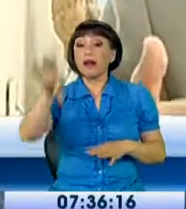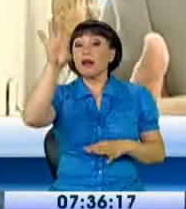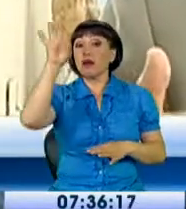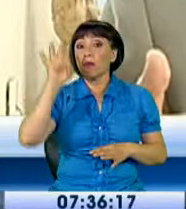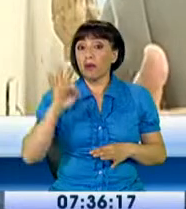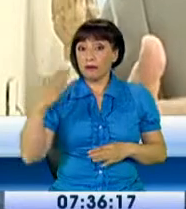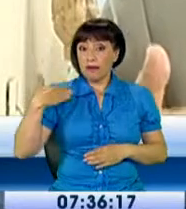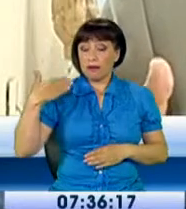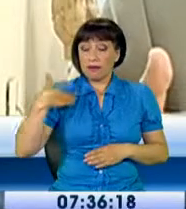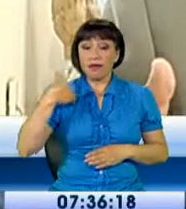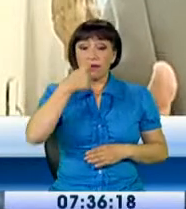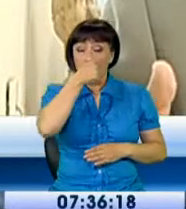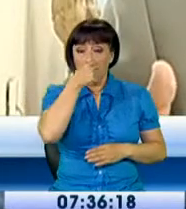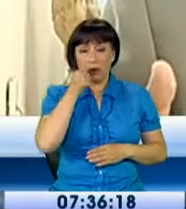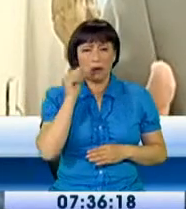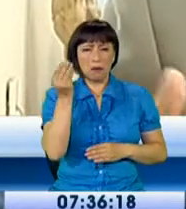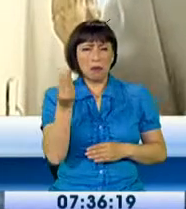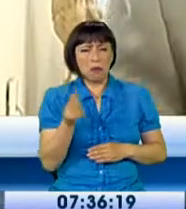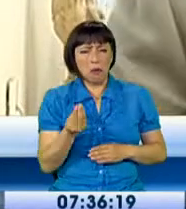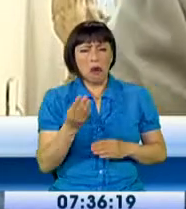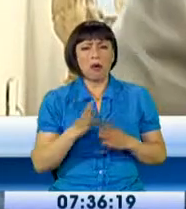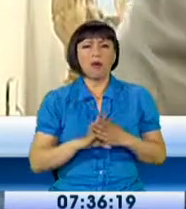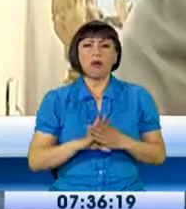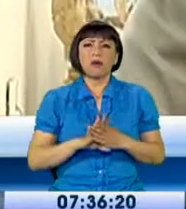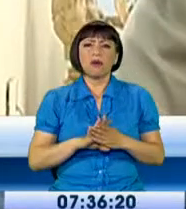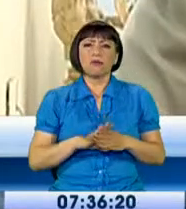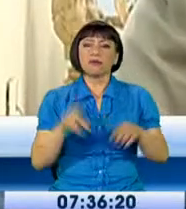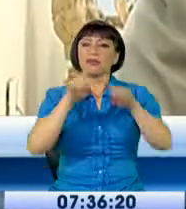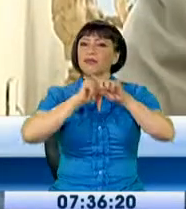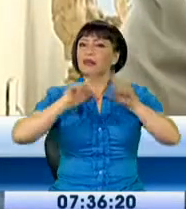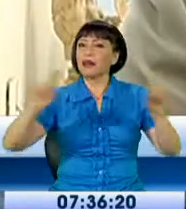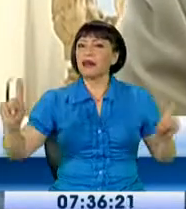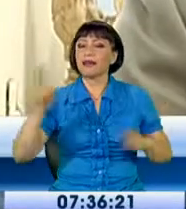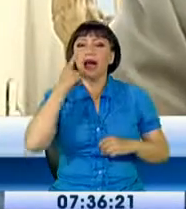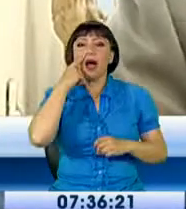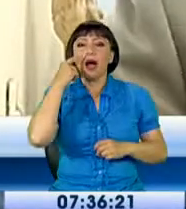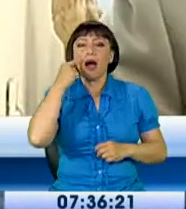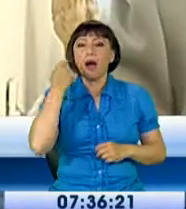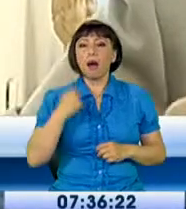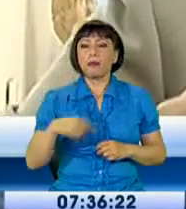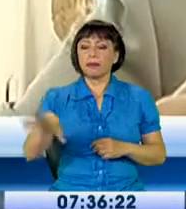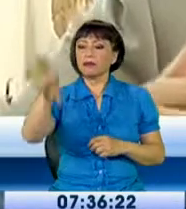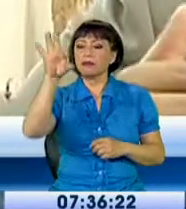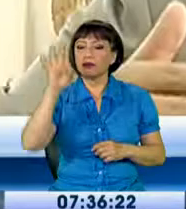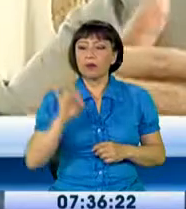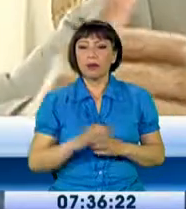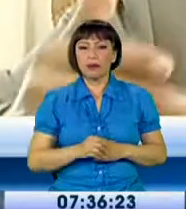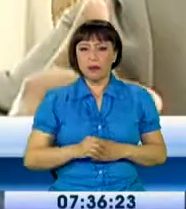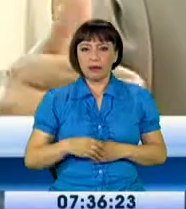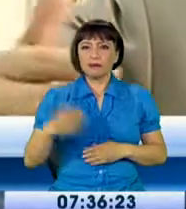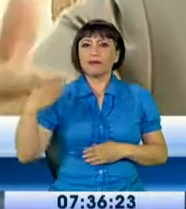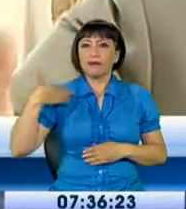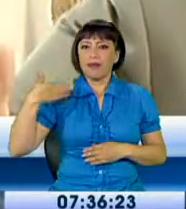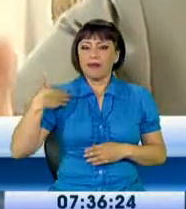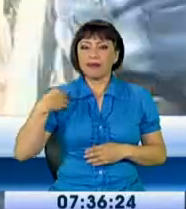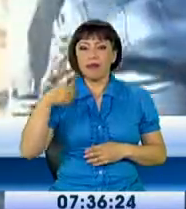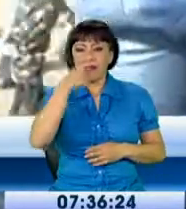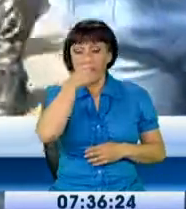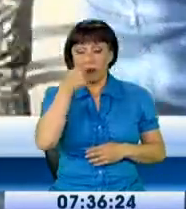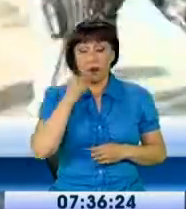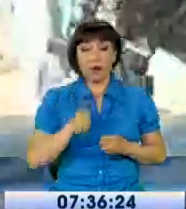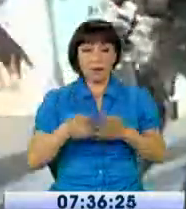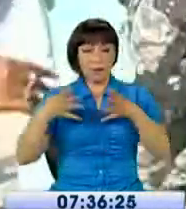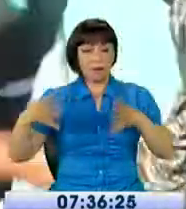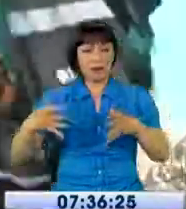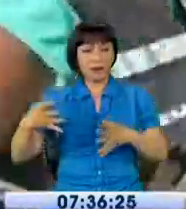determinada cantidad de sustancia estupefaciente, a detener a un ciudadano que se encuentra haciendo una labor de venta de droga.